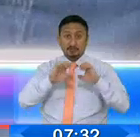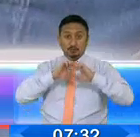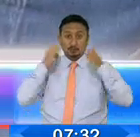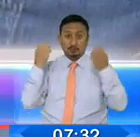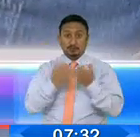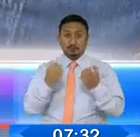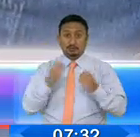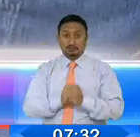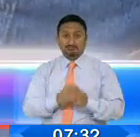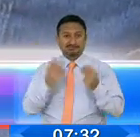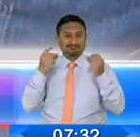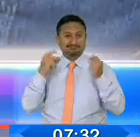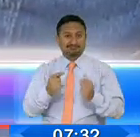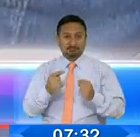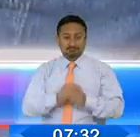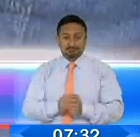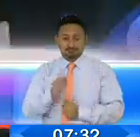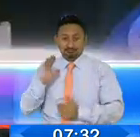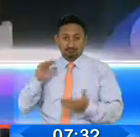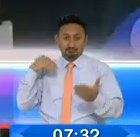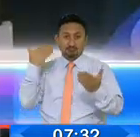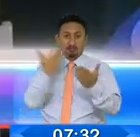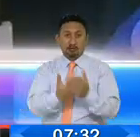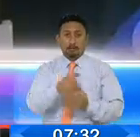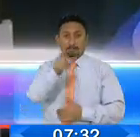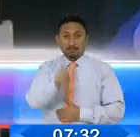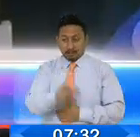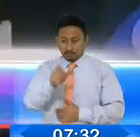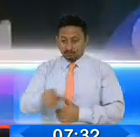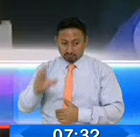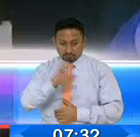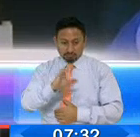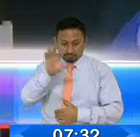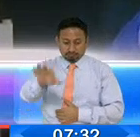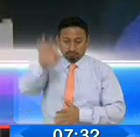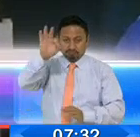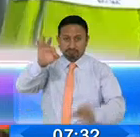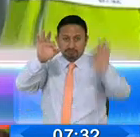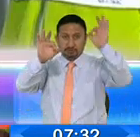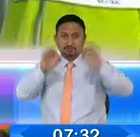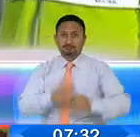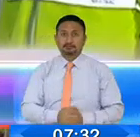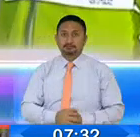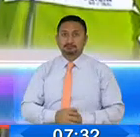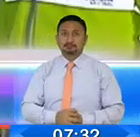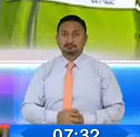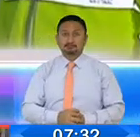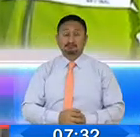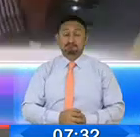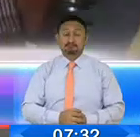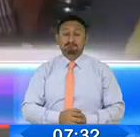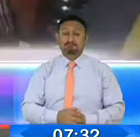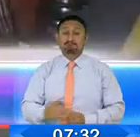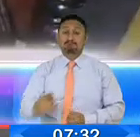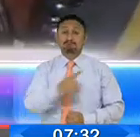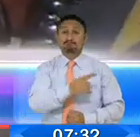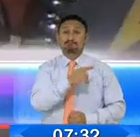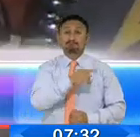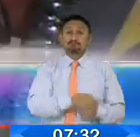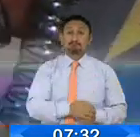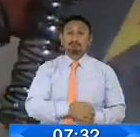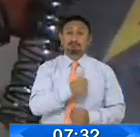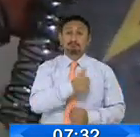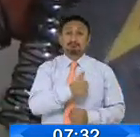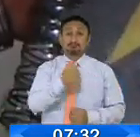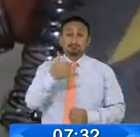nos activamos enseguida para poder dar con el paradero de estos individuos. Pero como si fuera poco, en el celular del